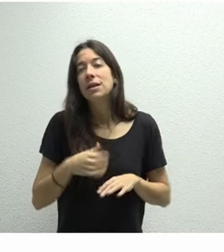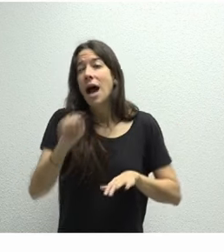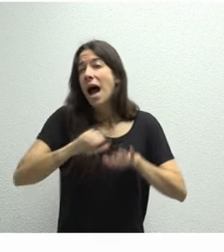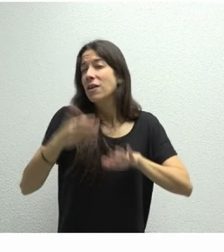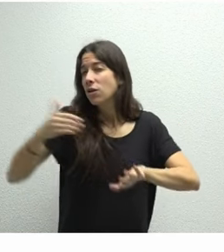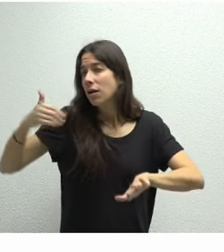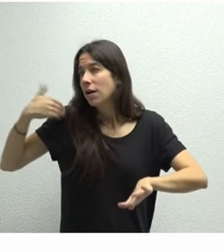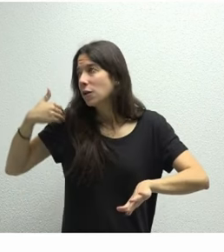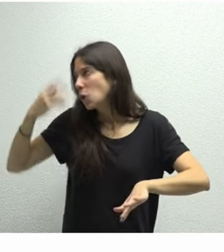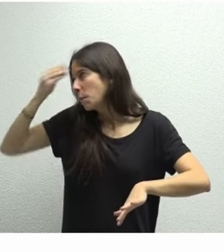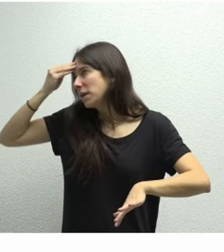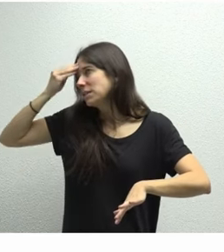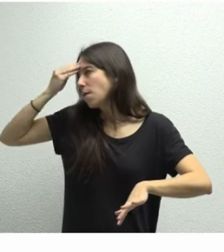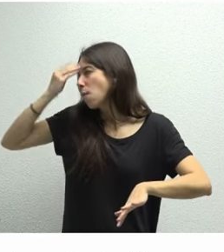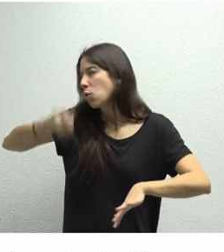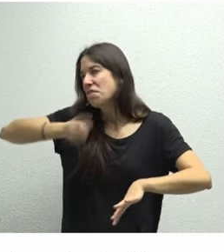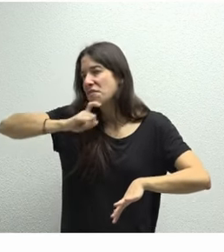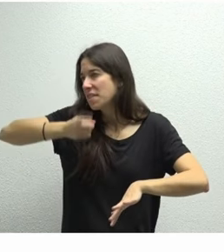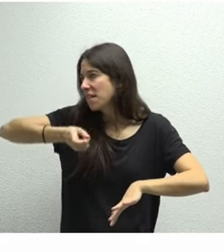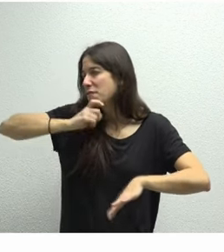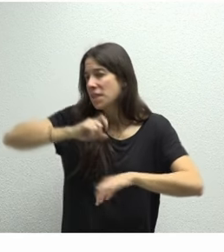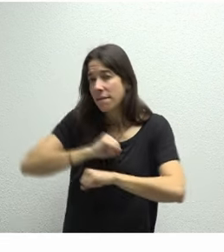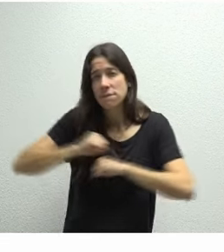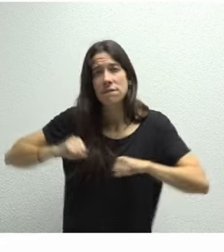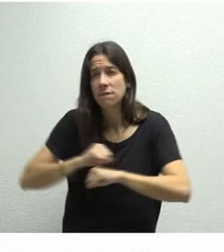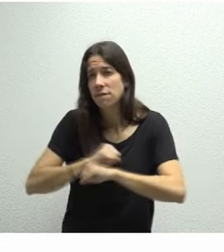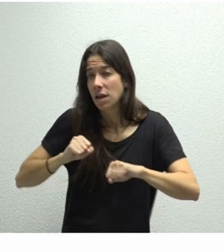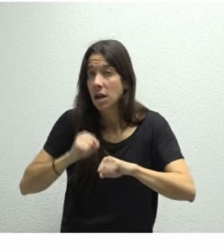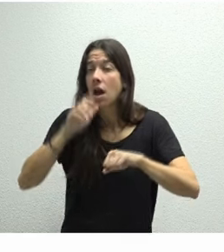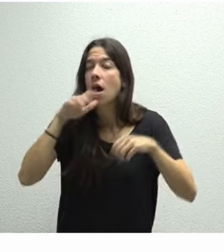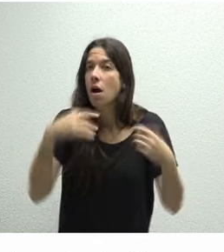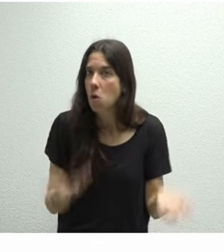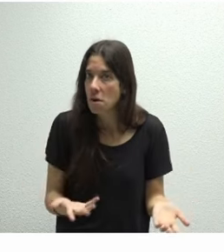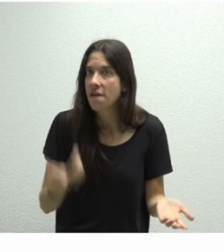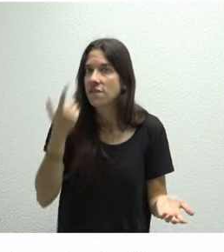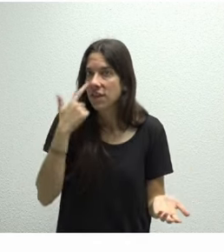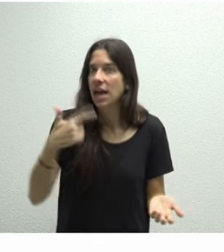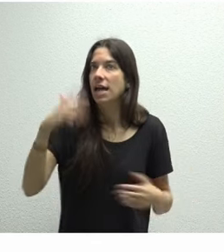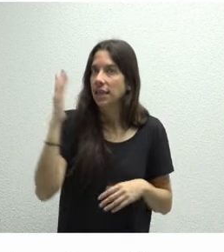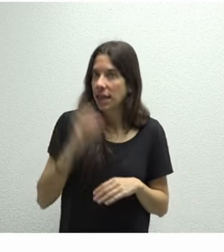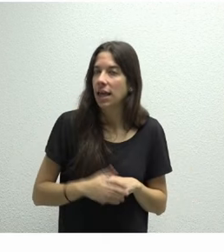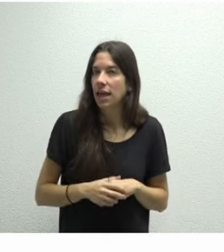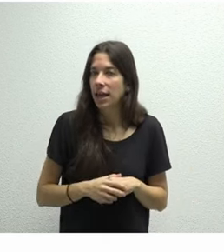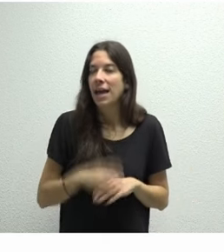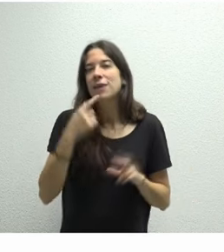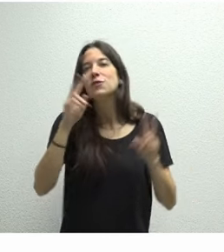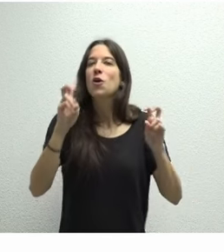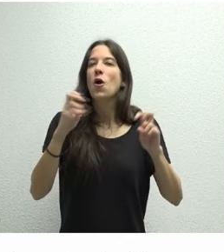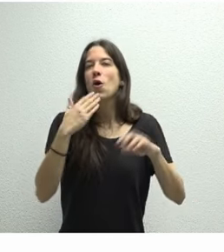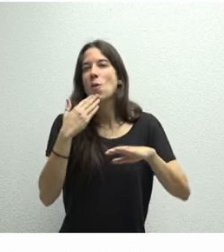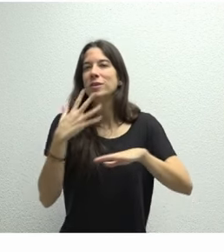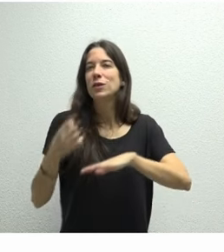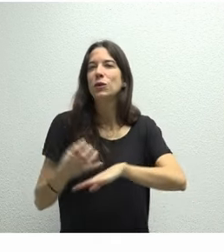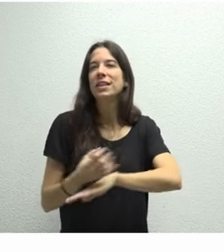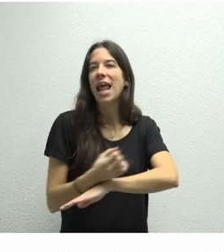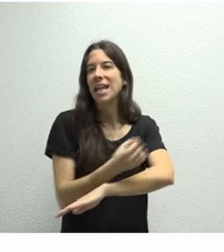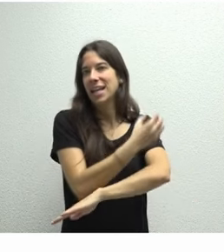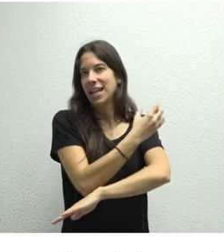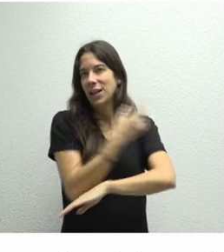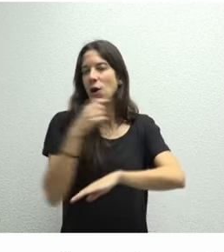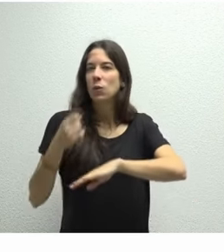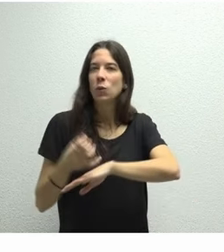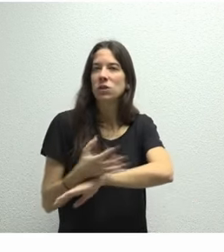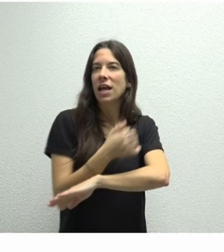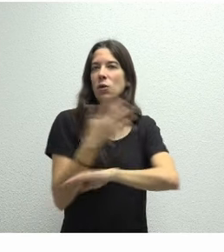atrás lo veía como muy difícil No pero fíjate en este tren que viaja a una determinada velocidad